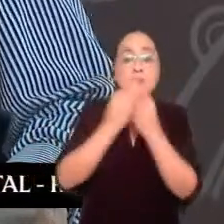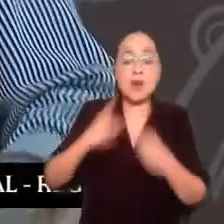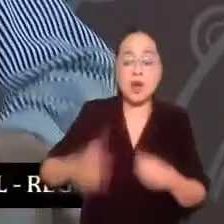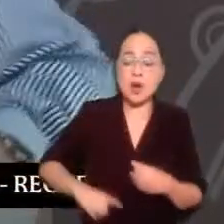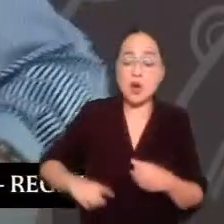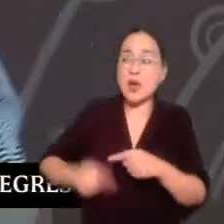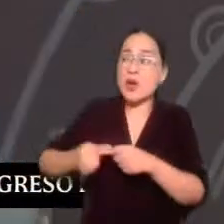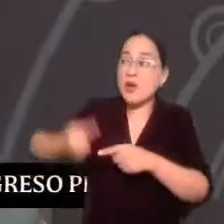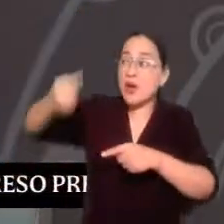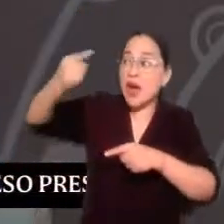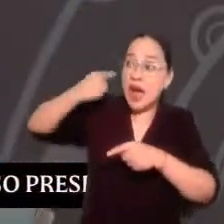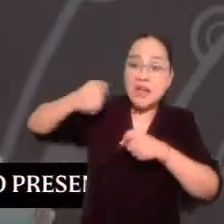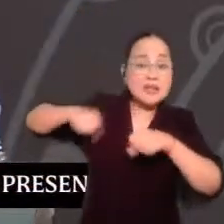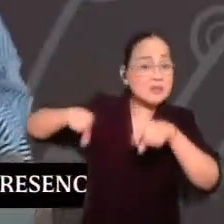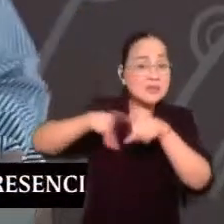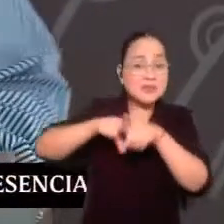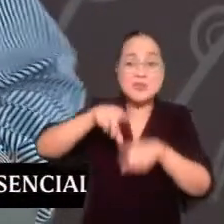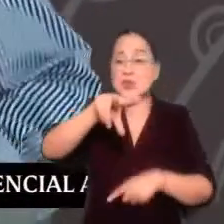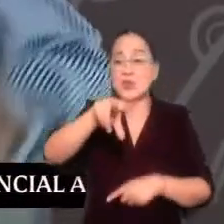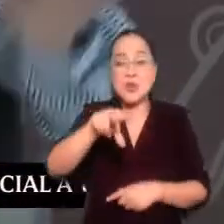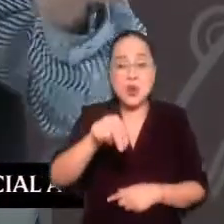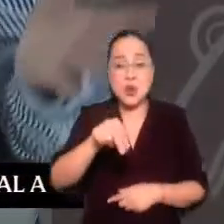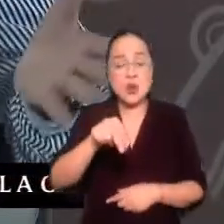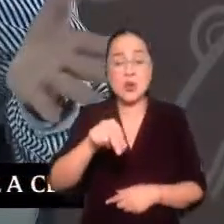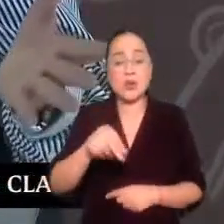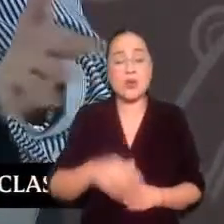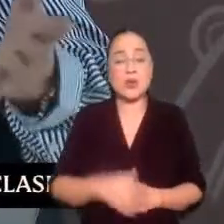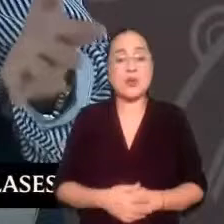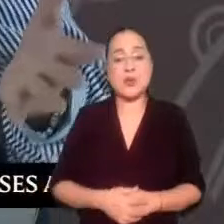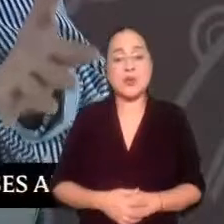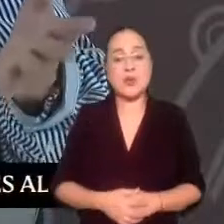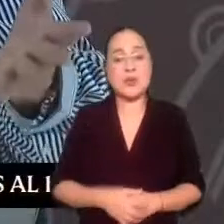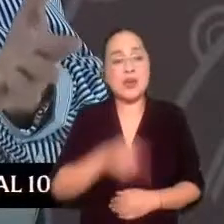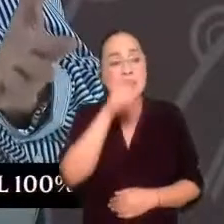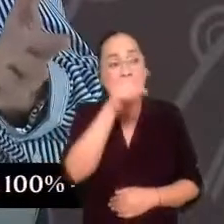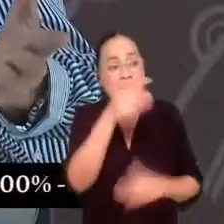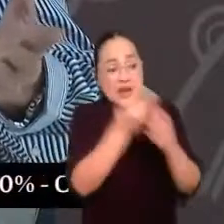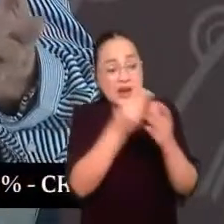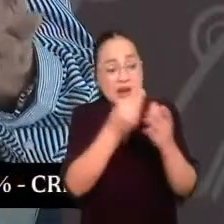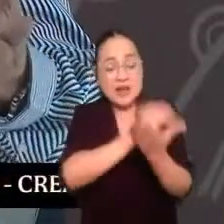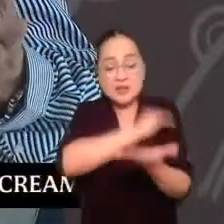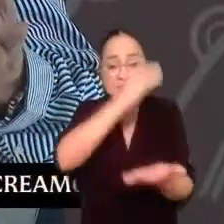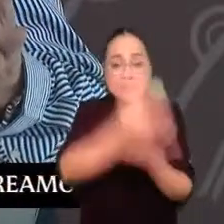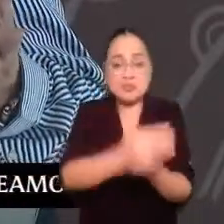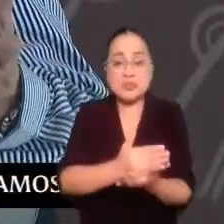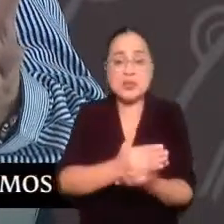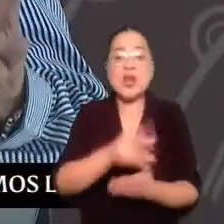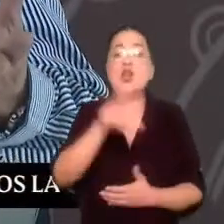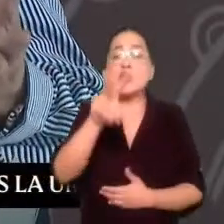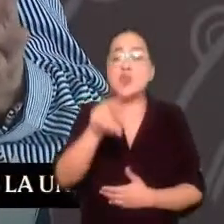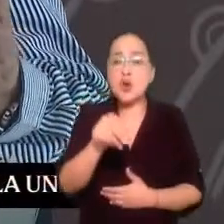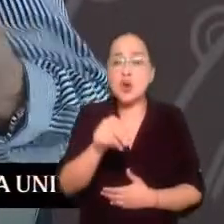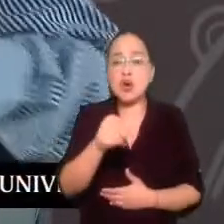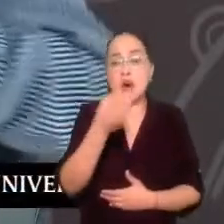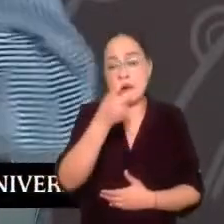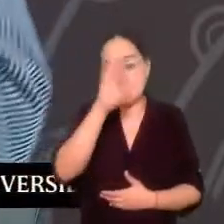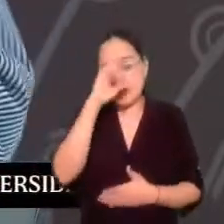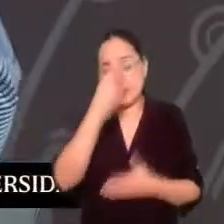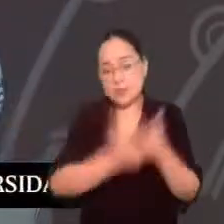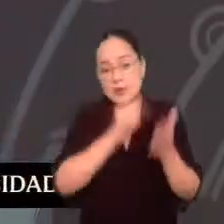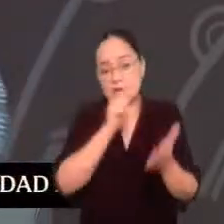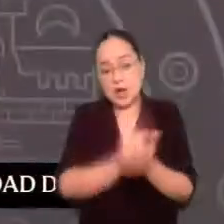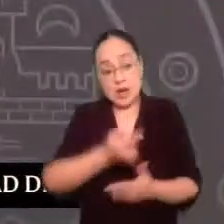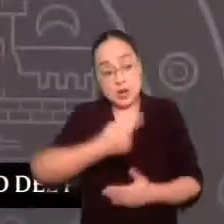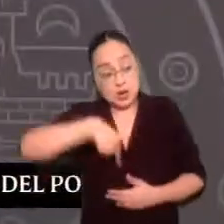No, por favor. Y decirle, no hagan paros, son legales. Nosotros no les hemos descontado, porque yo no